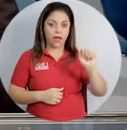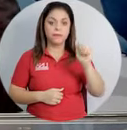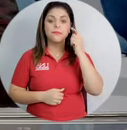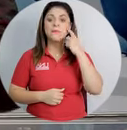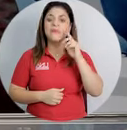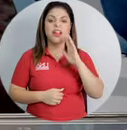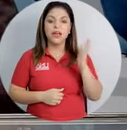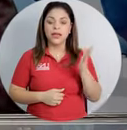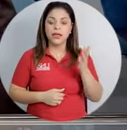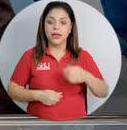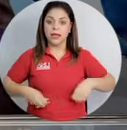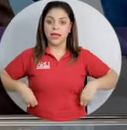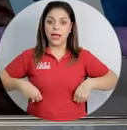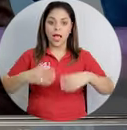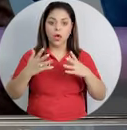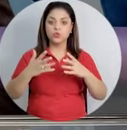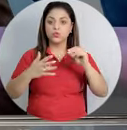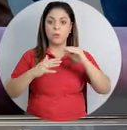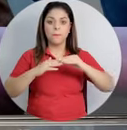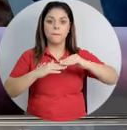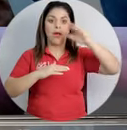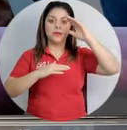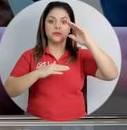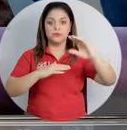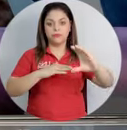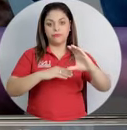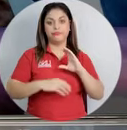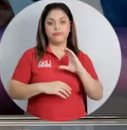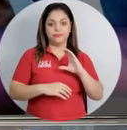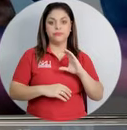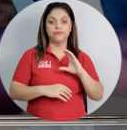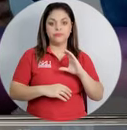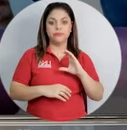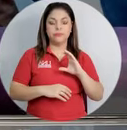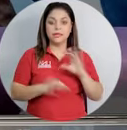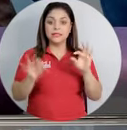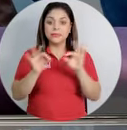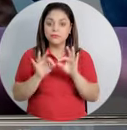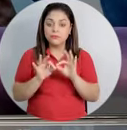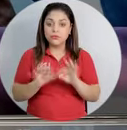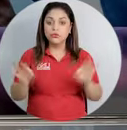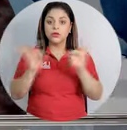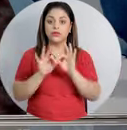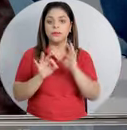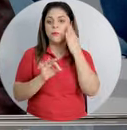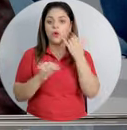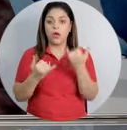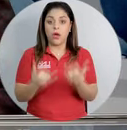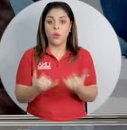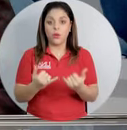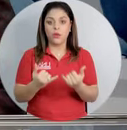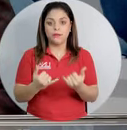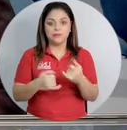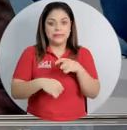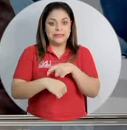a excederlos todos aquellos ingresos que vamos a estar recibiendo, más en una coyuntura en la que nos